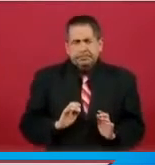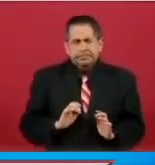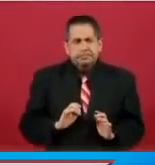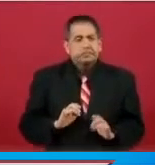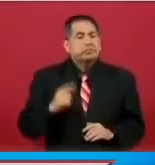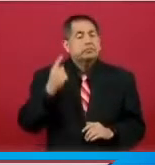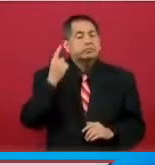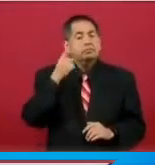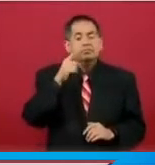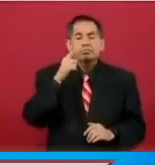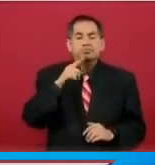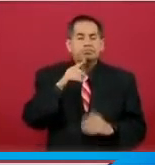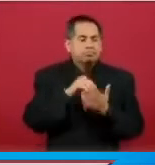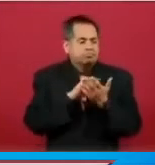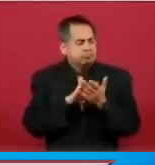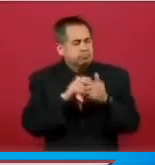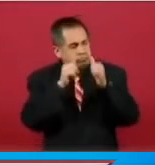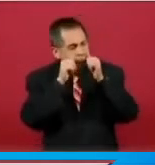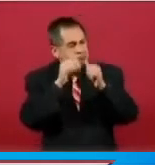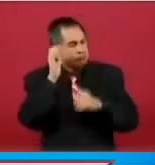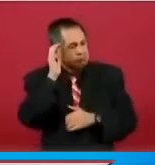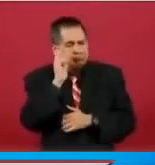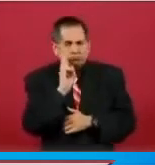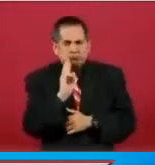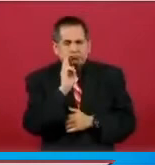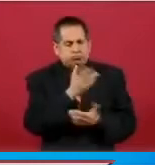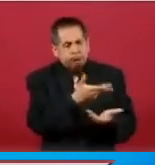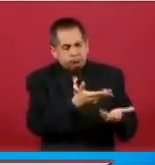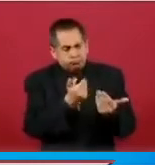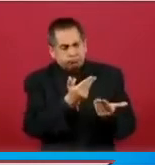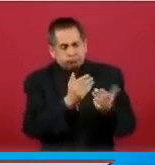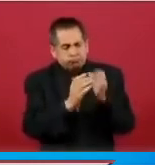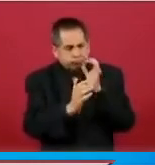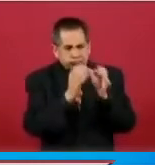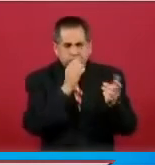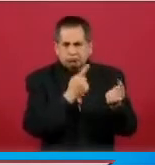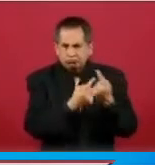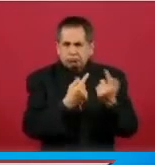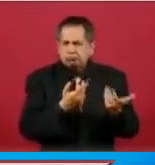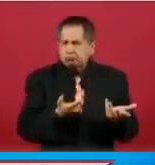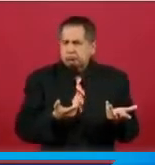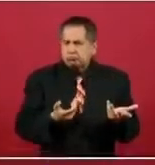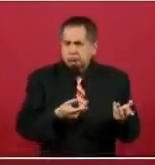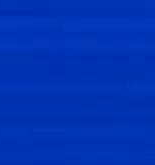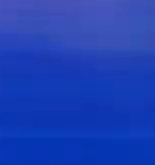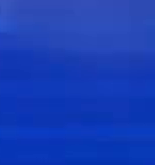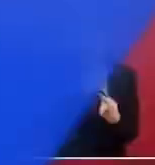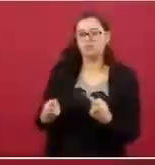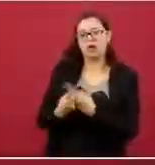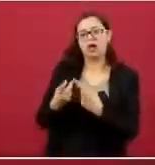política. La CRE fue la que autorizó los contratos leoninos que prevén un pago sin que se suministre el servicio.